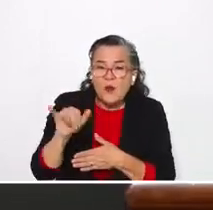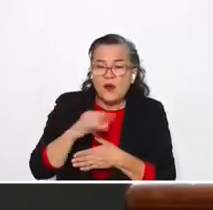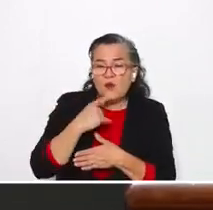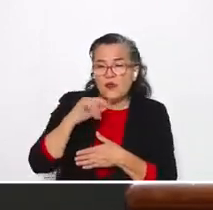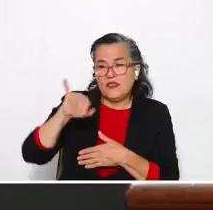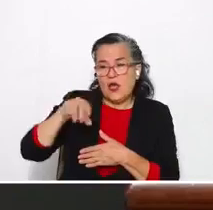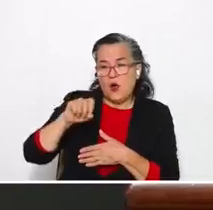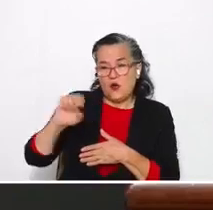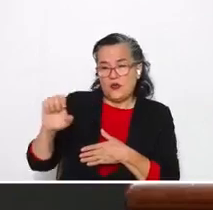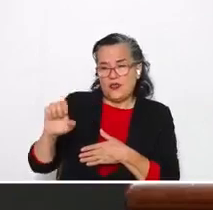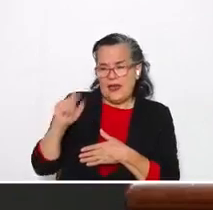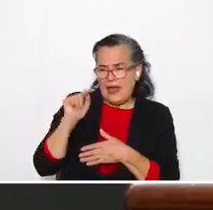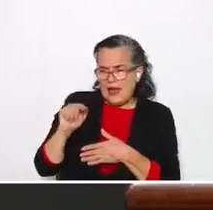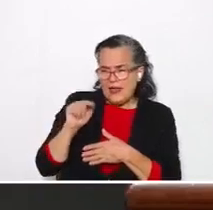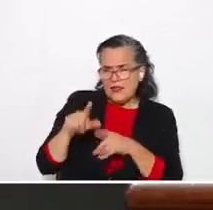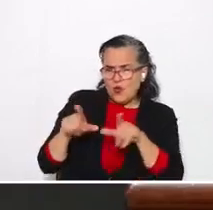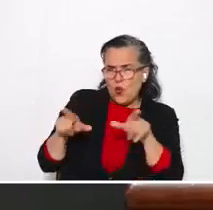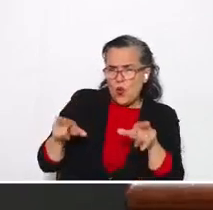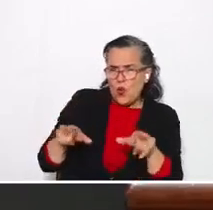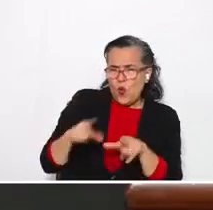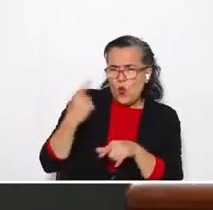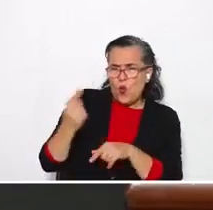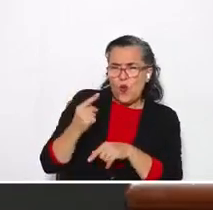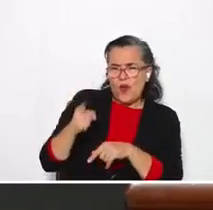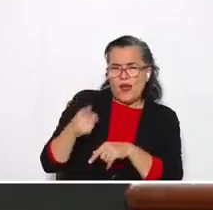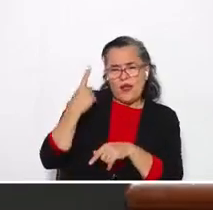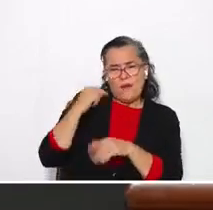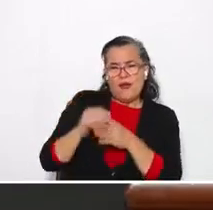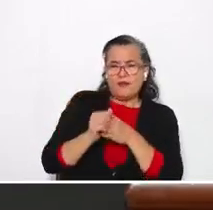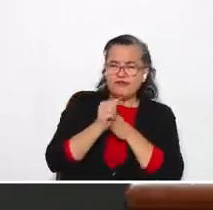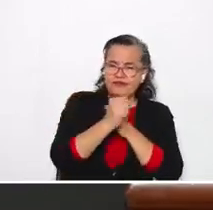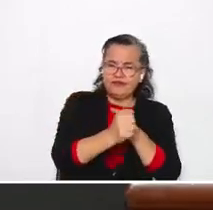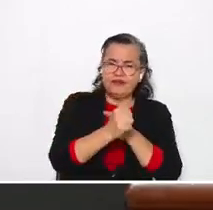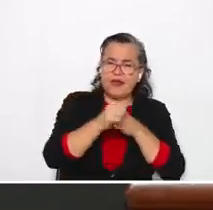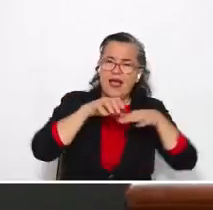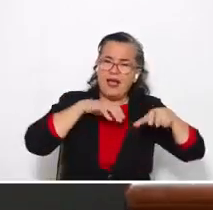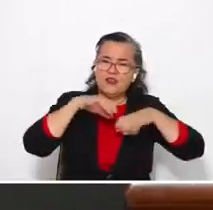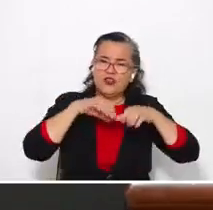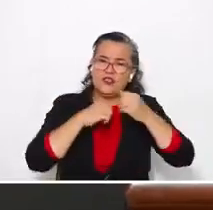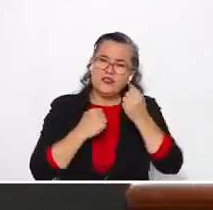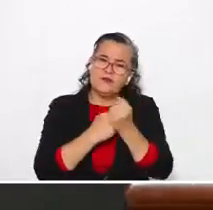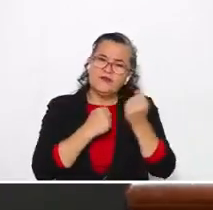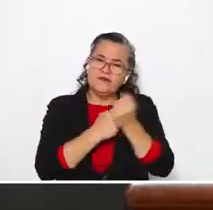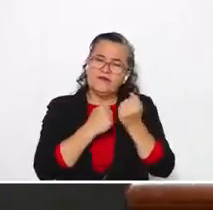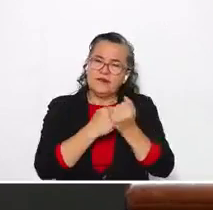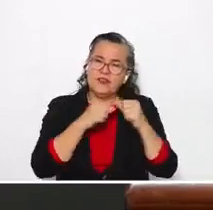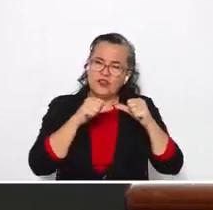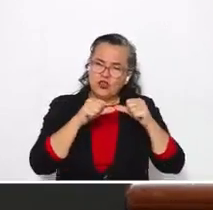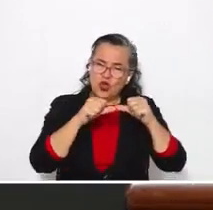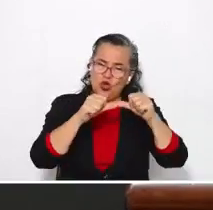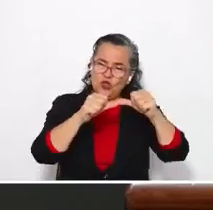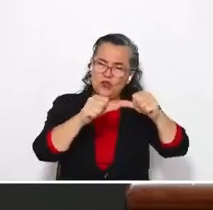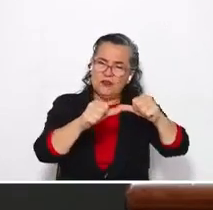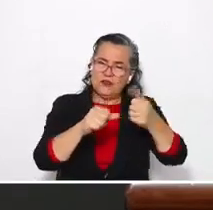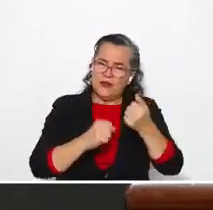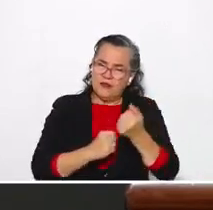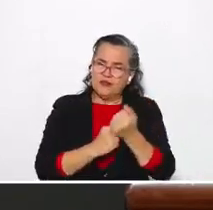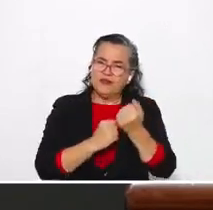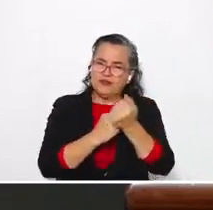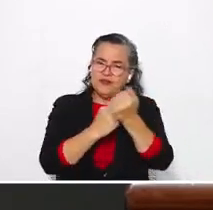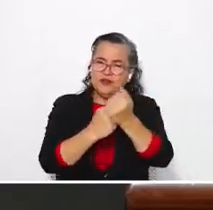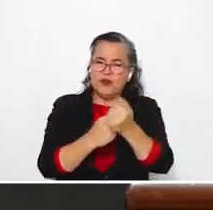José, están en una posición única para liderar las acciones en favor de la sostenibilidad, en tanto